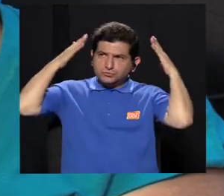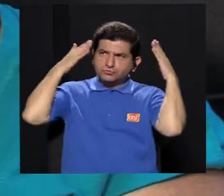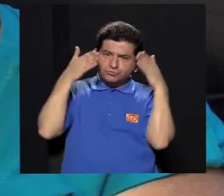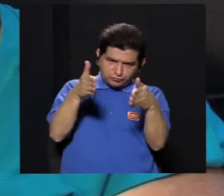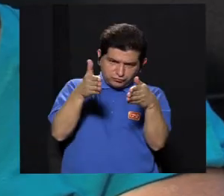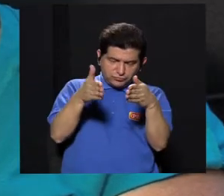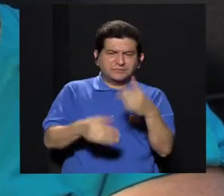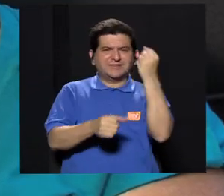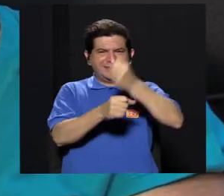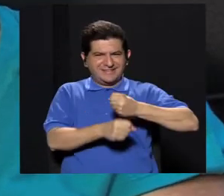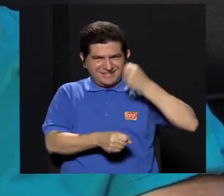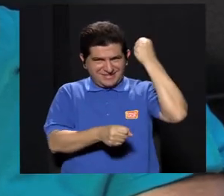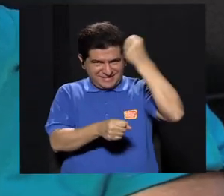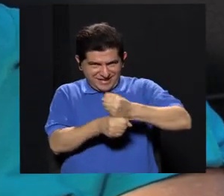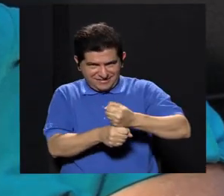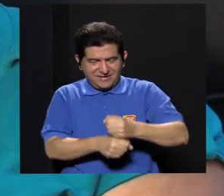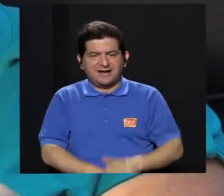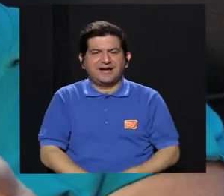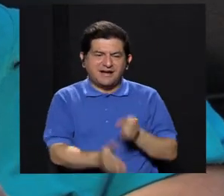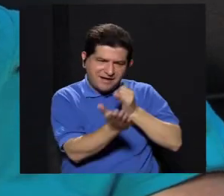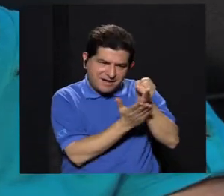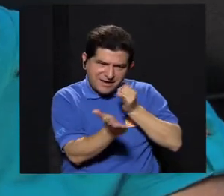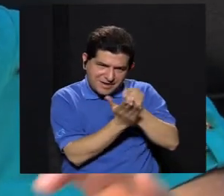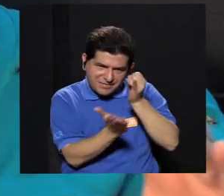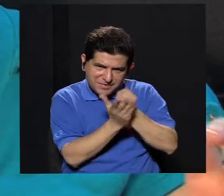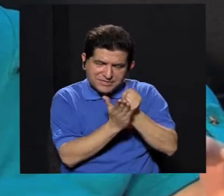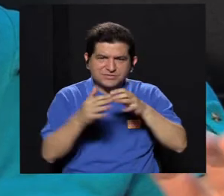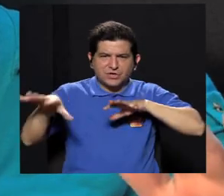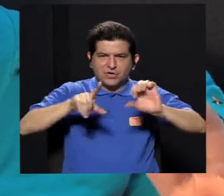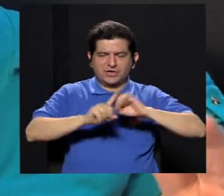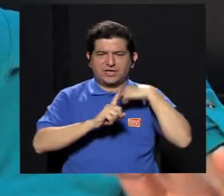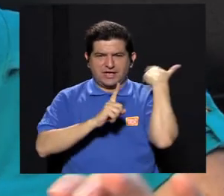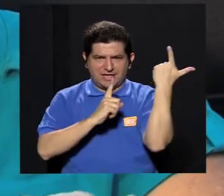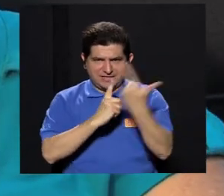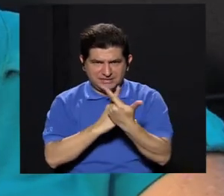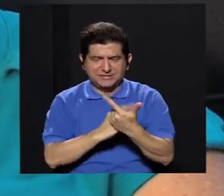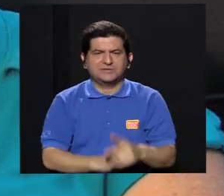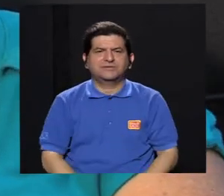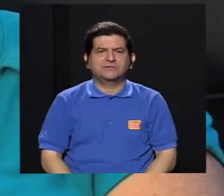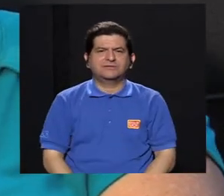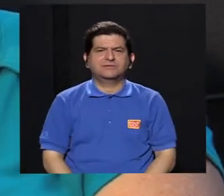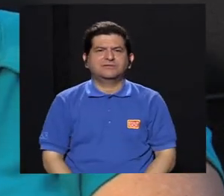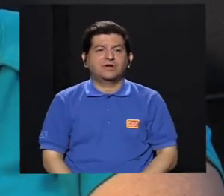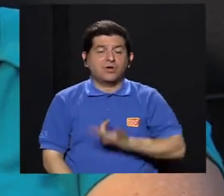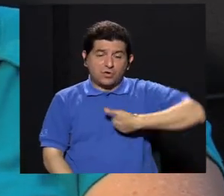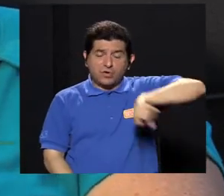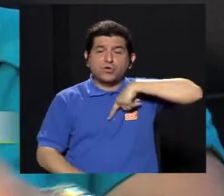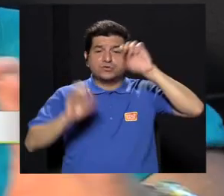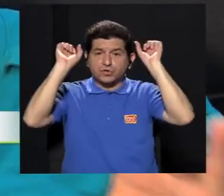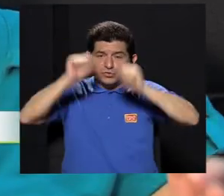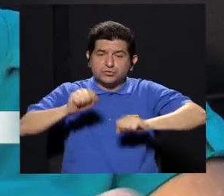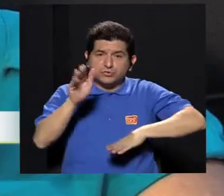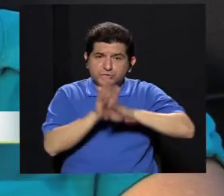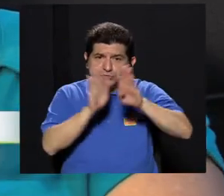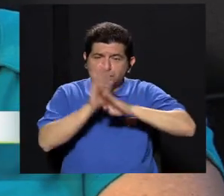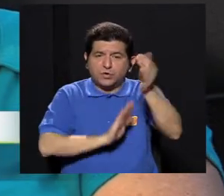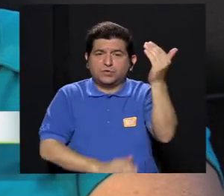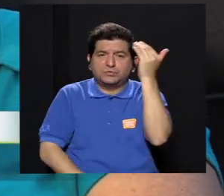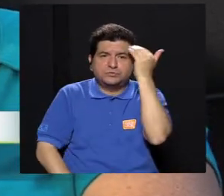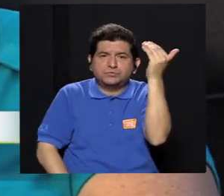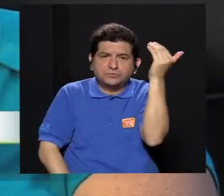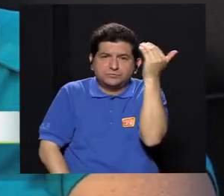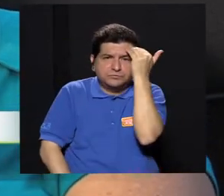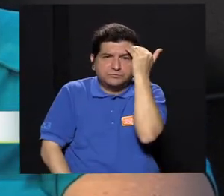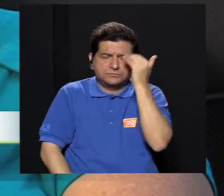Nosotros estamos apuntando a trabajar, tanto en investigación como en acción social, de manera tal que